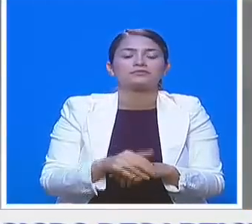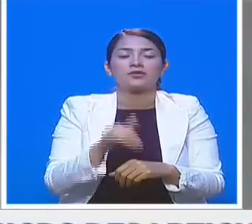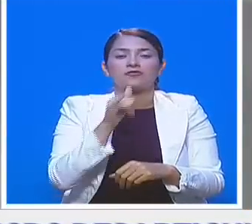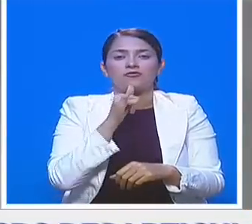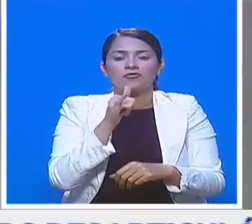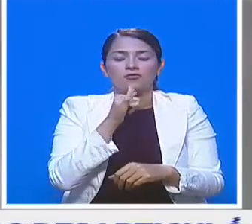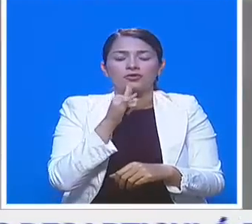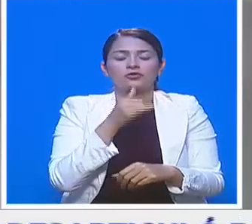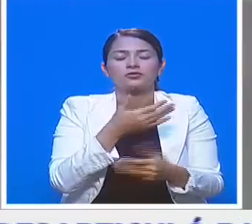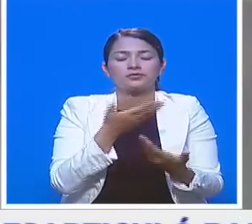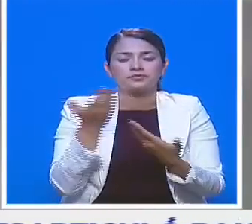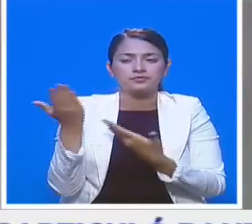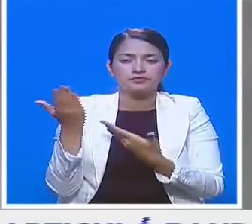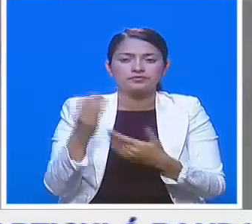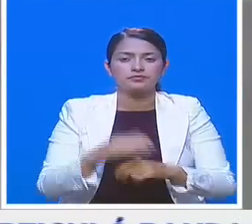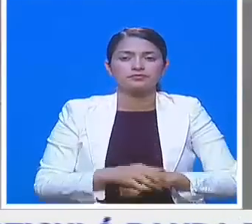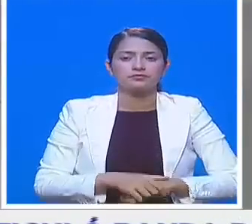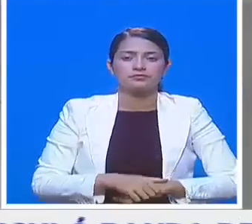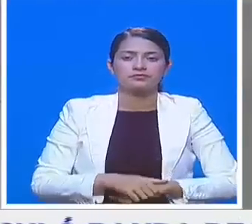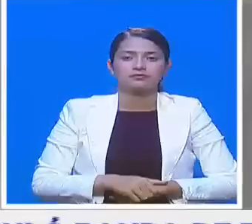información retornamos con ustedes al estudio.